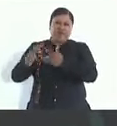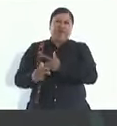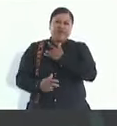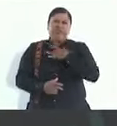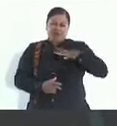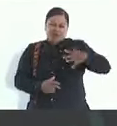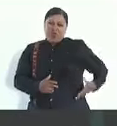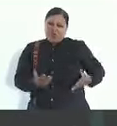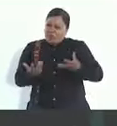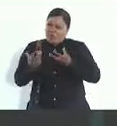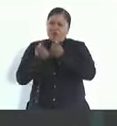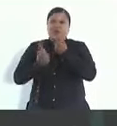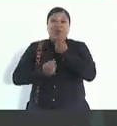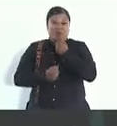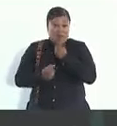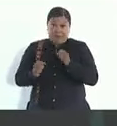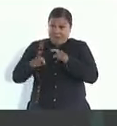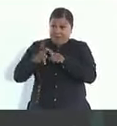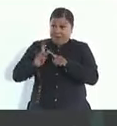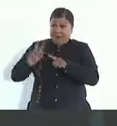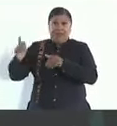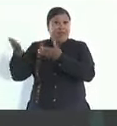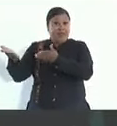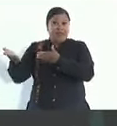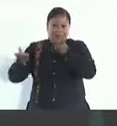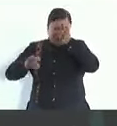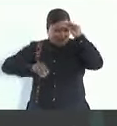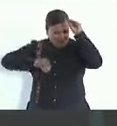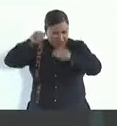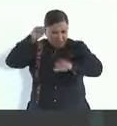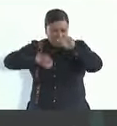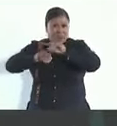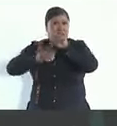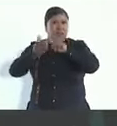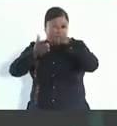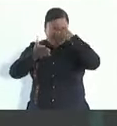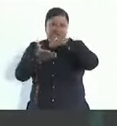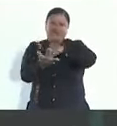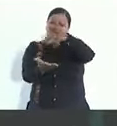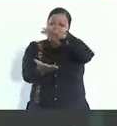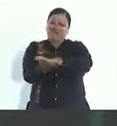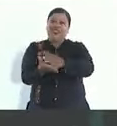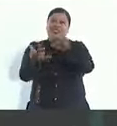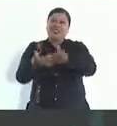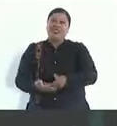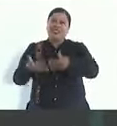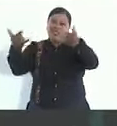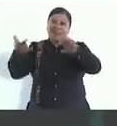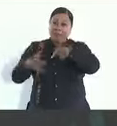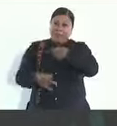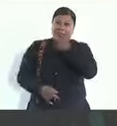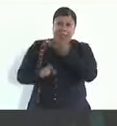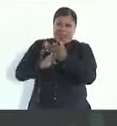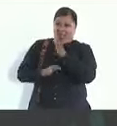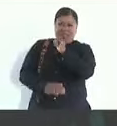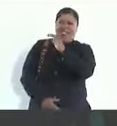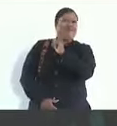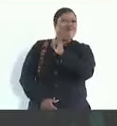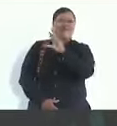y como los hombres de su tamaño construyen su propio lugar en la historia, aquí no le decimos adiós,